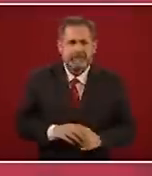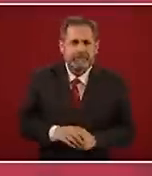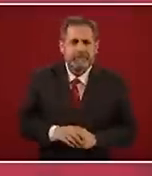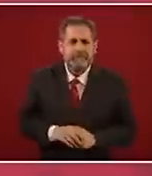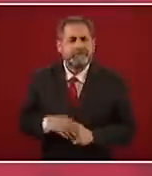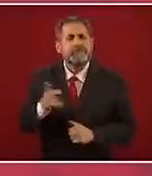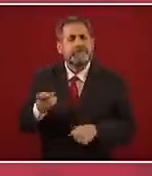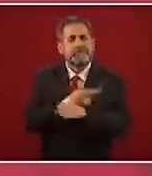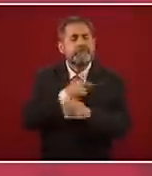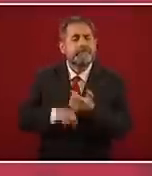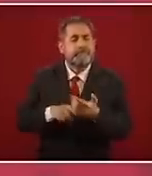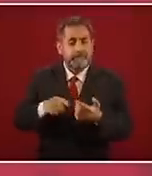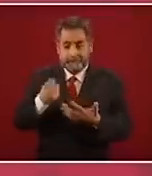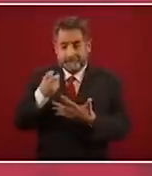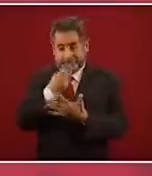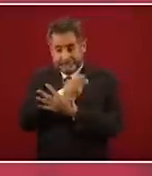Bueno, resulta que todo eso